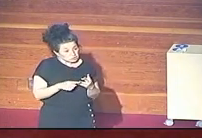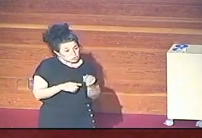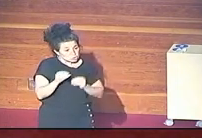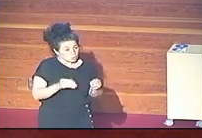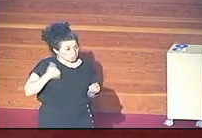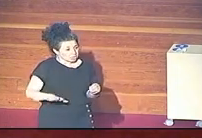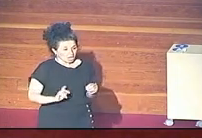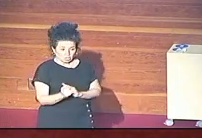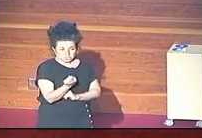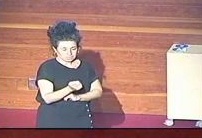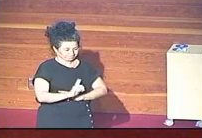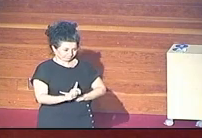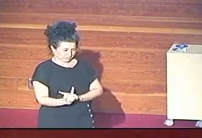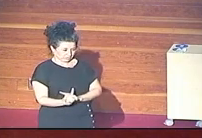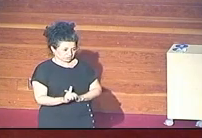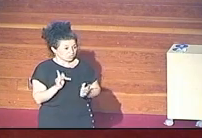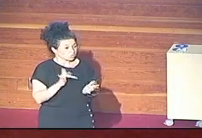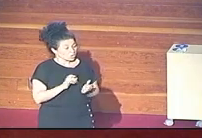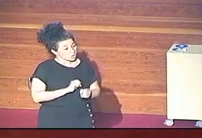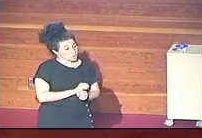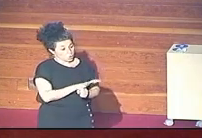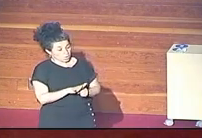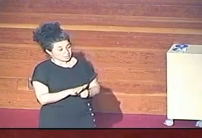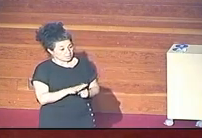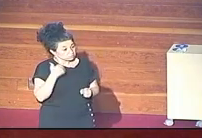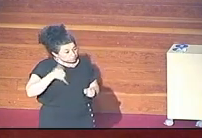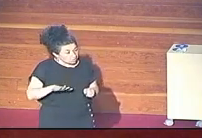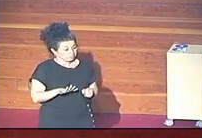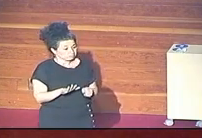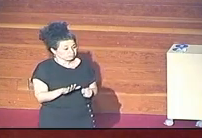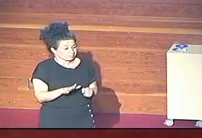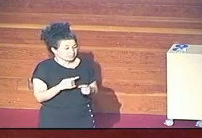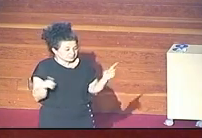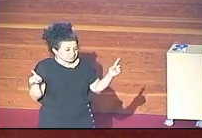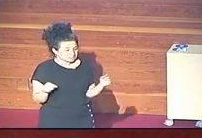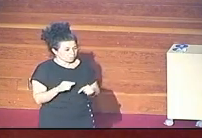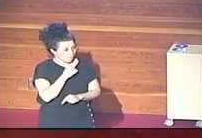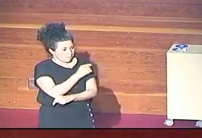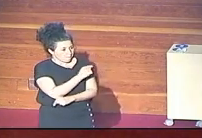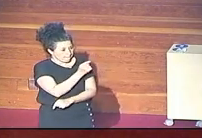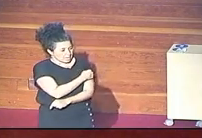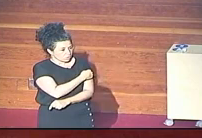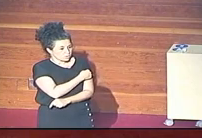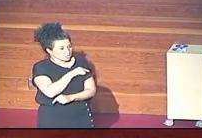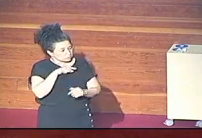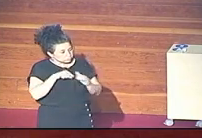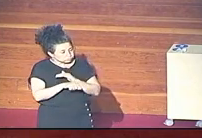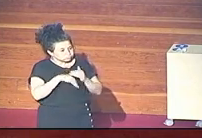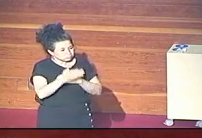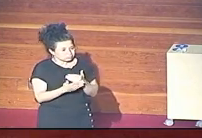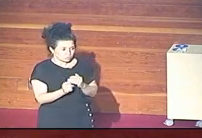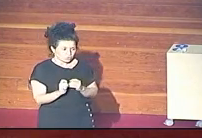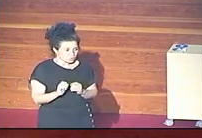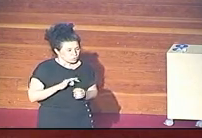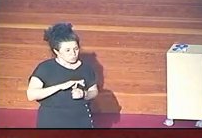en el coronavirus tuvimos más suerte tuvimos un desarrollo en unas vacunas afortunadamente teníamos unos investigadores y unos